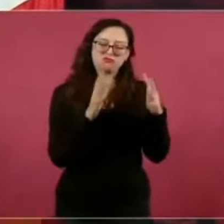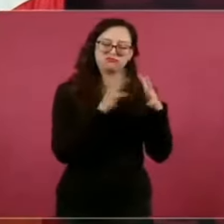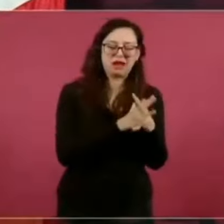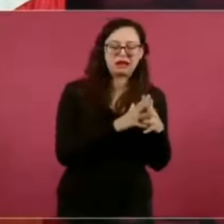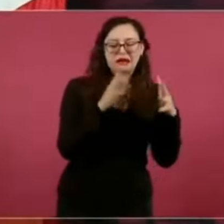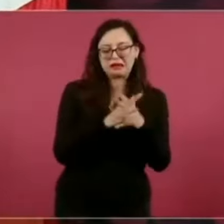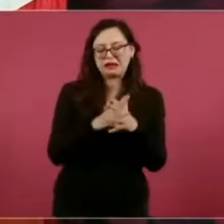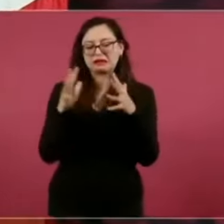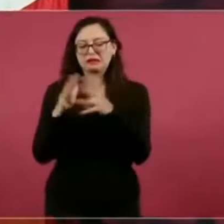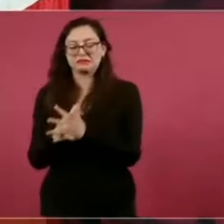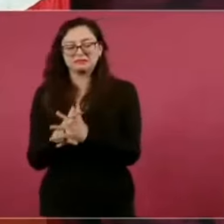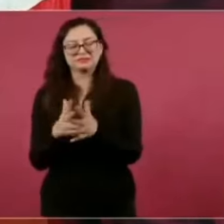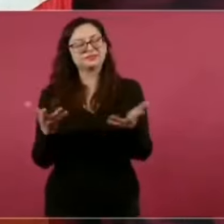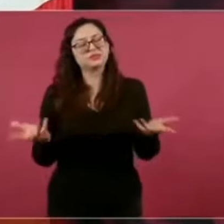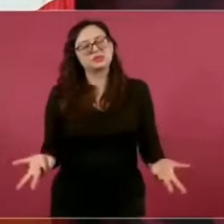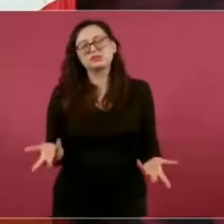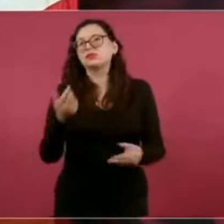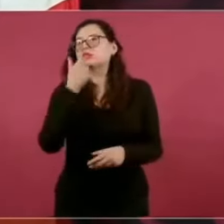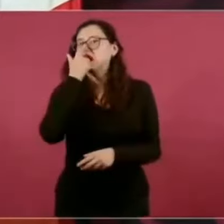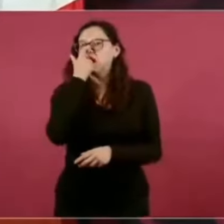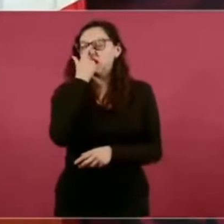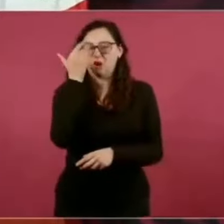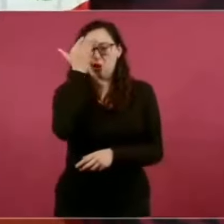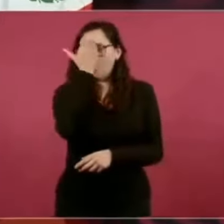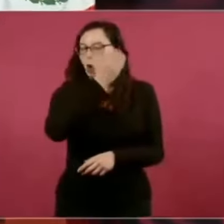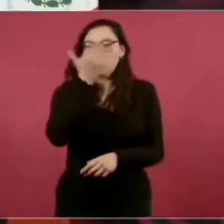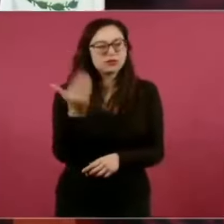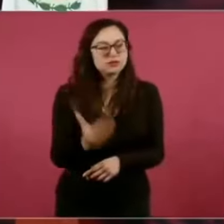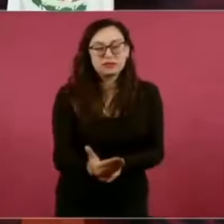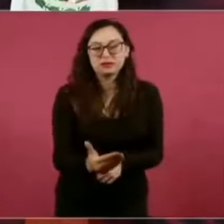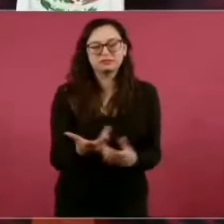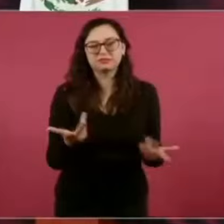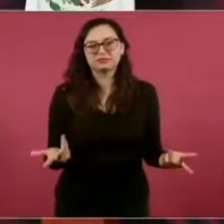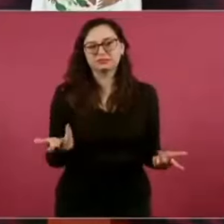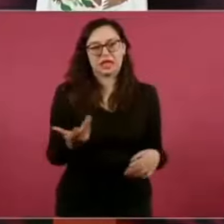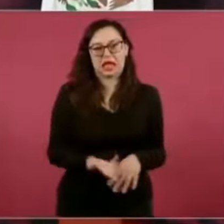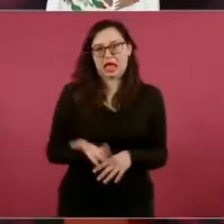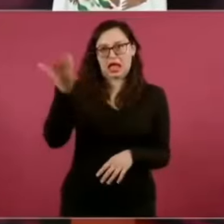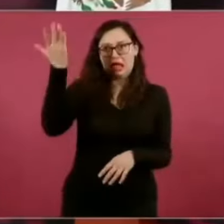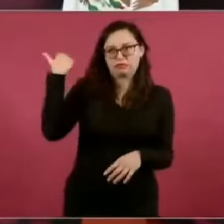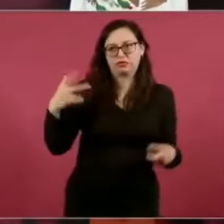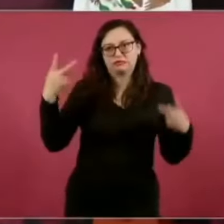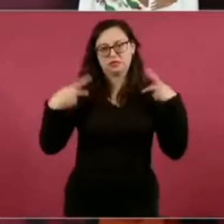nuestros héroes, los padres de nuestra patria.